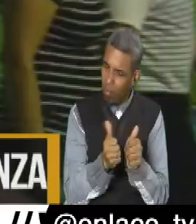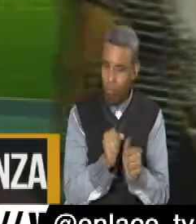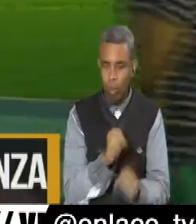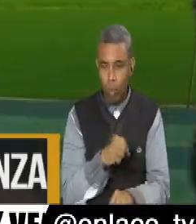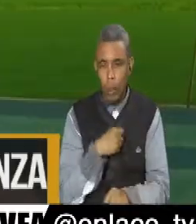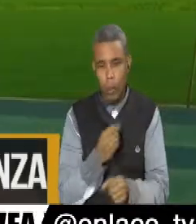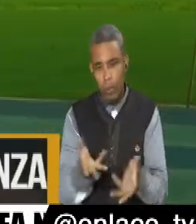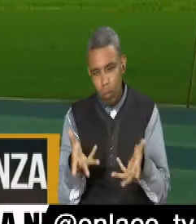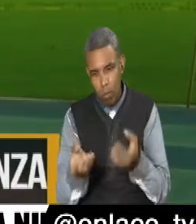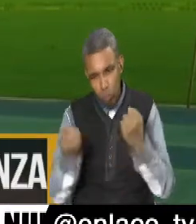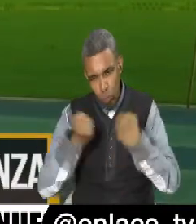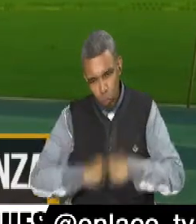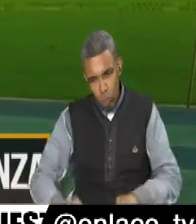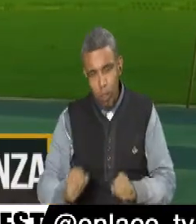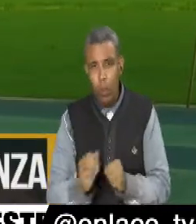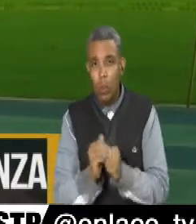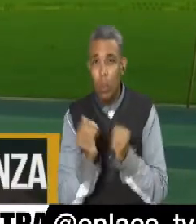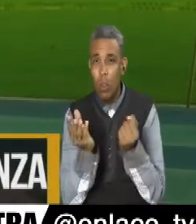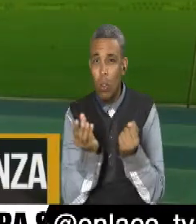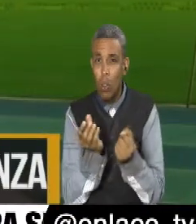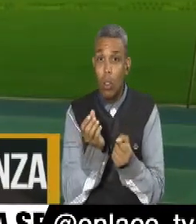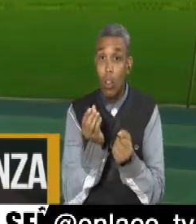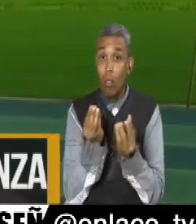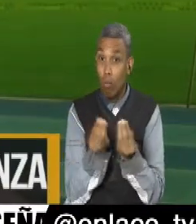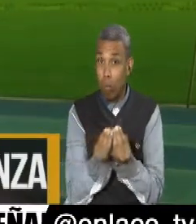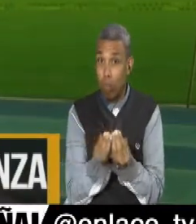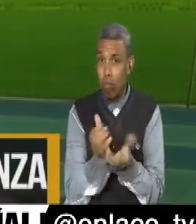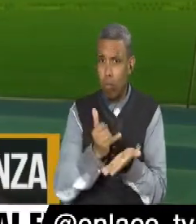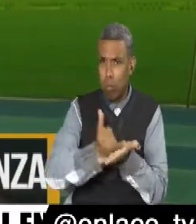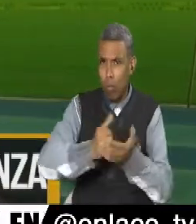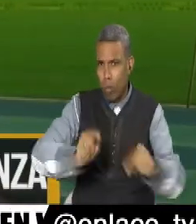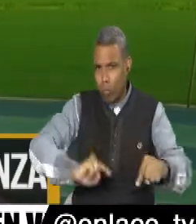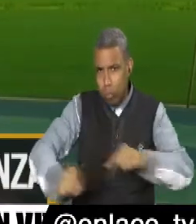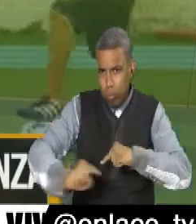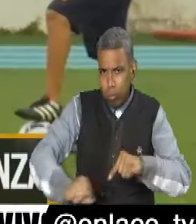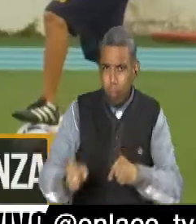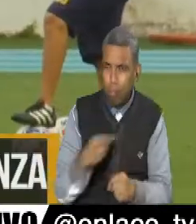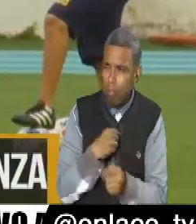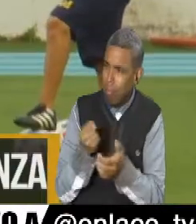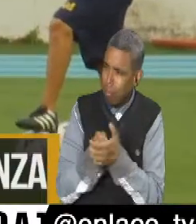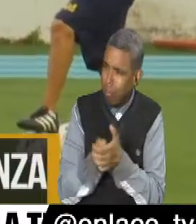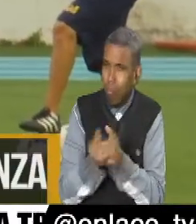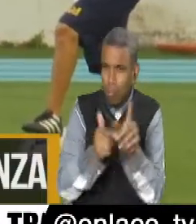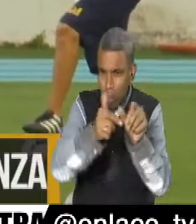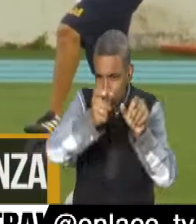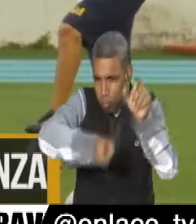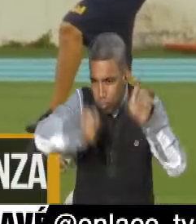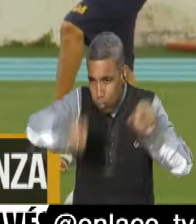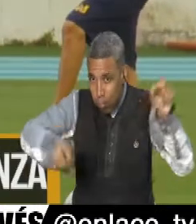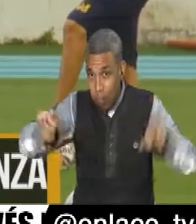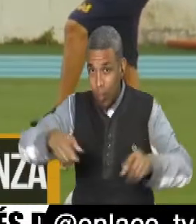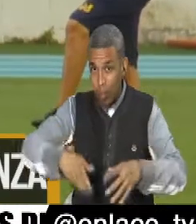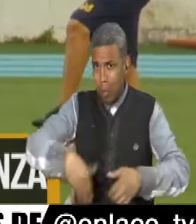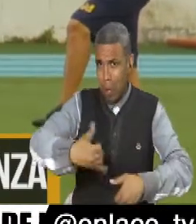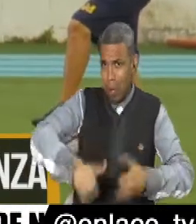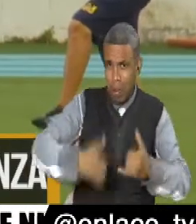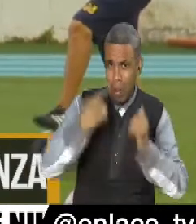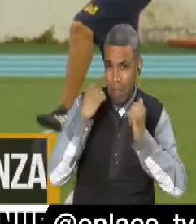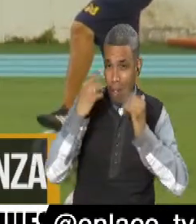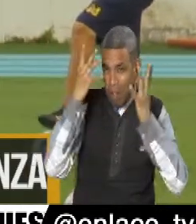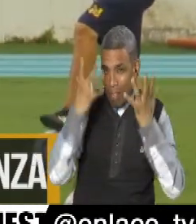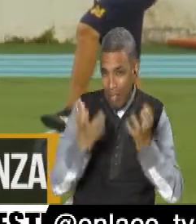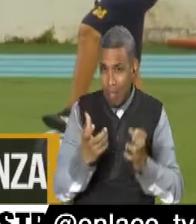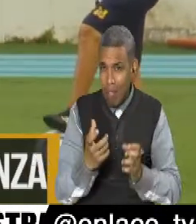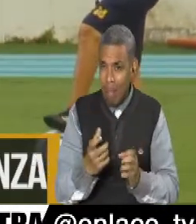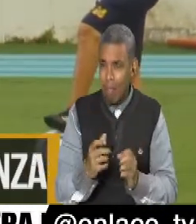Luchamos mucho con los directivos por conseguir valores importantes, pero definitivamente el